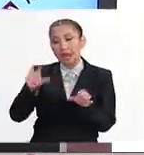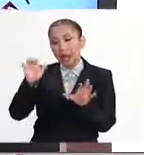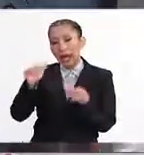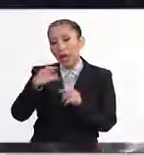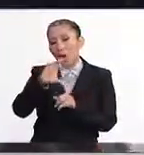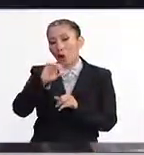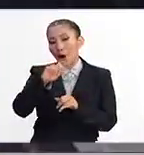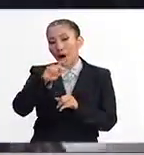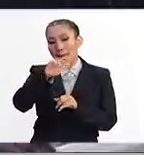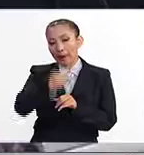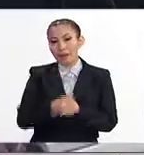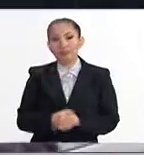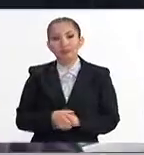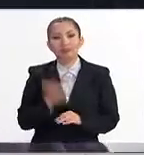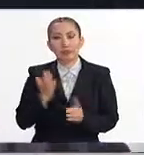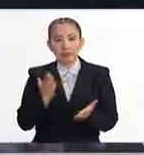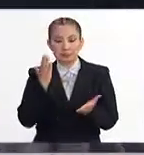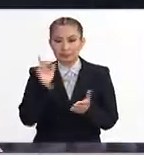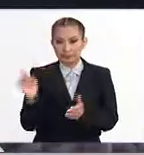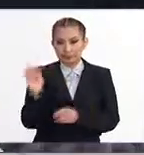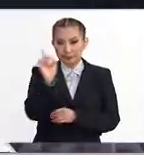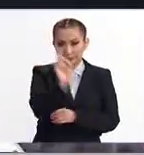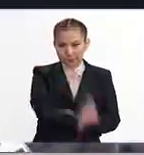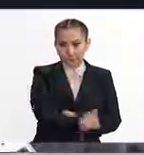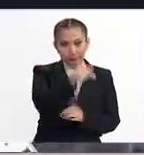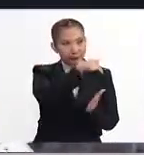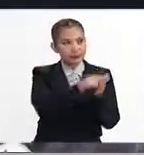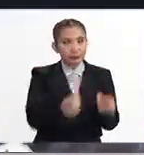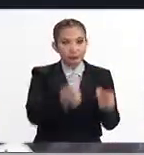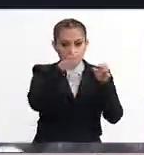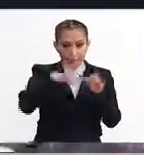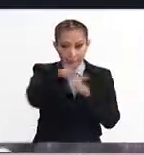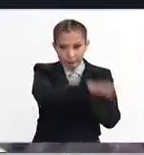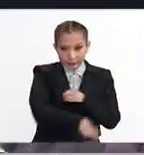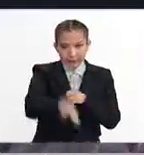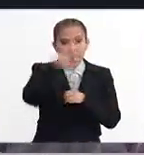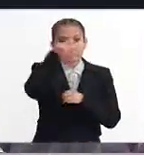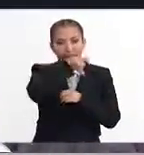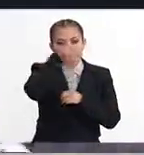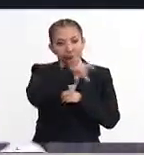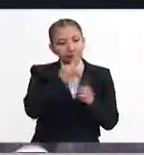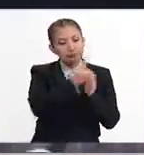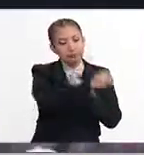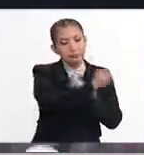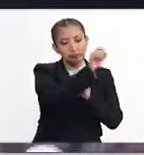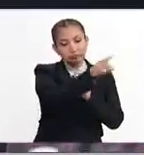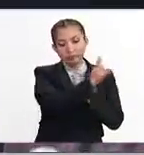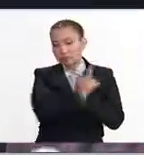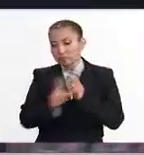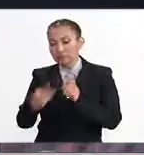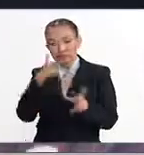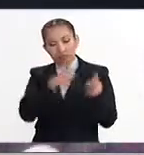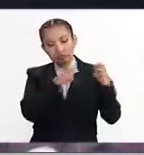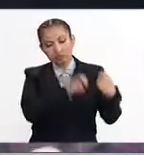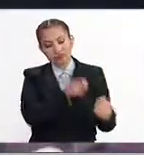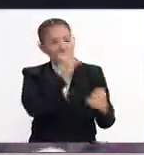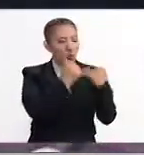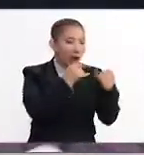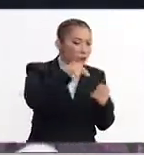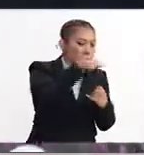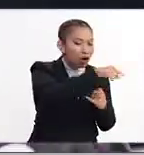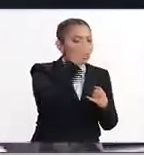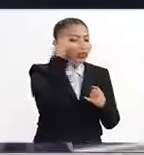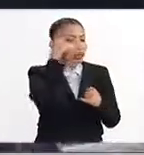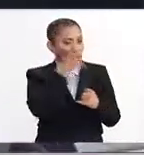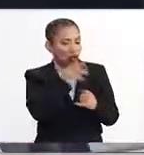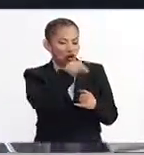en Coapa fue, entró a las instalaciones de las Águilas, salió, él mismo comentó que platicó con jugadores, con la